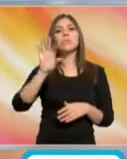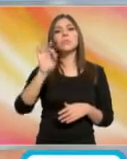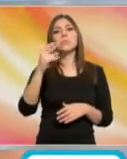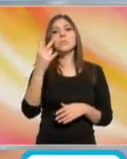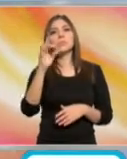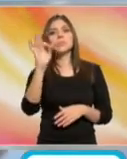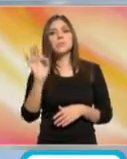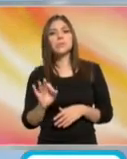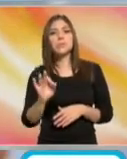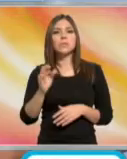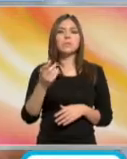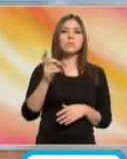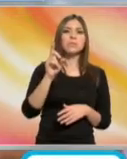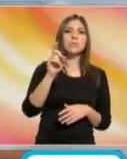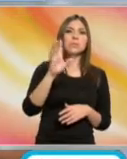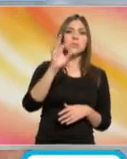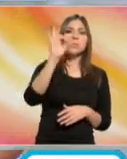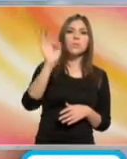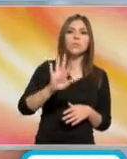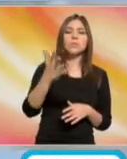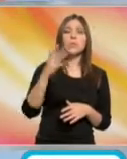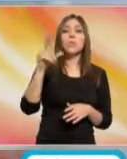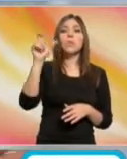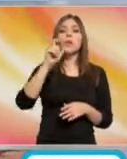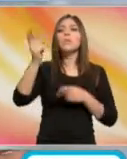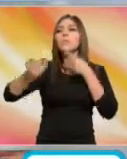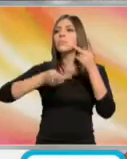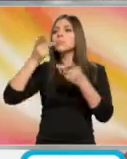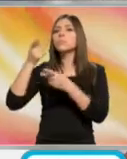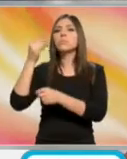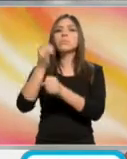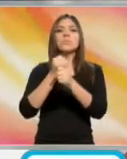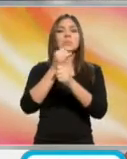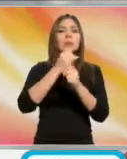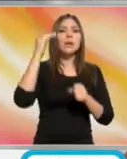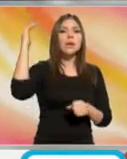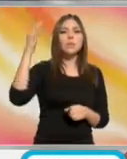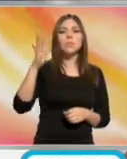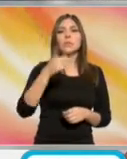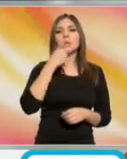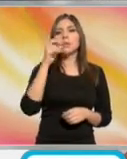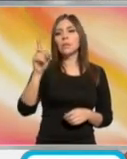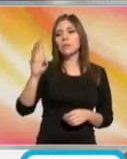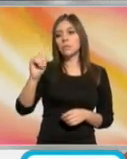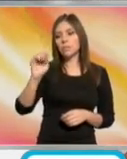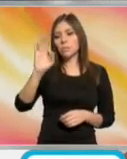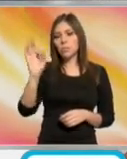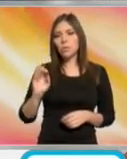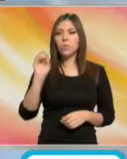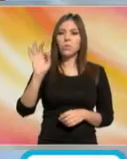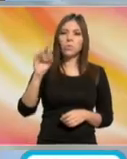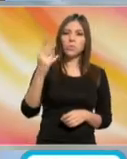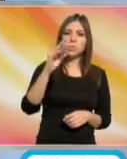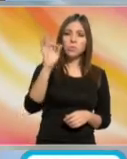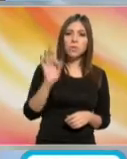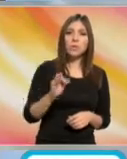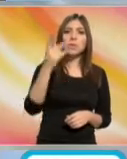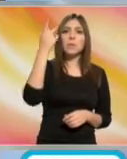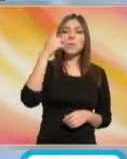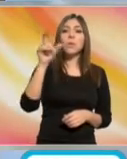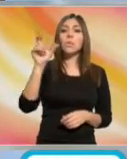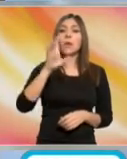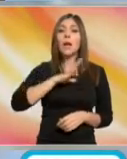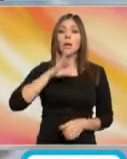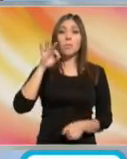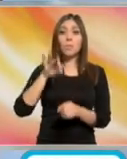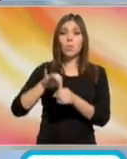general, cuando haces una encuesta entre los adultos, en general, está más baja su popularidad, está en un 39%, 42%, pero entre votantes registrados está